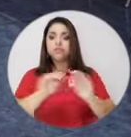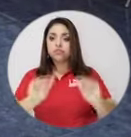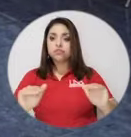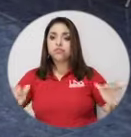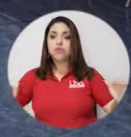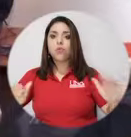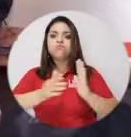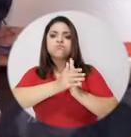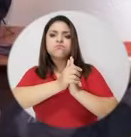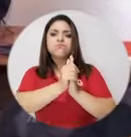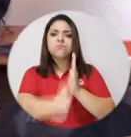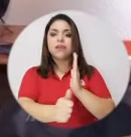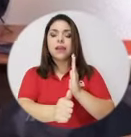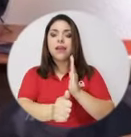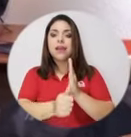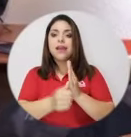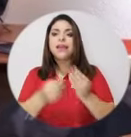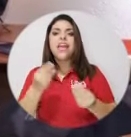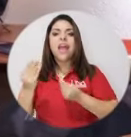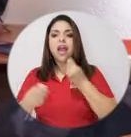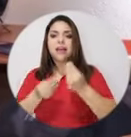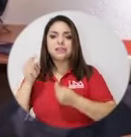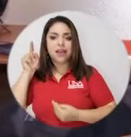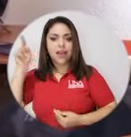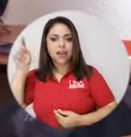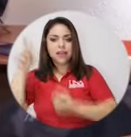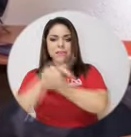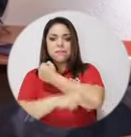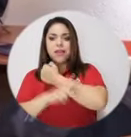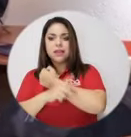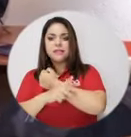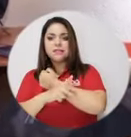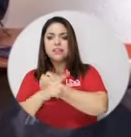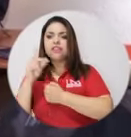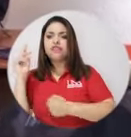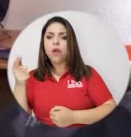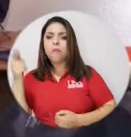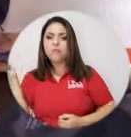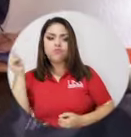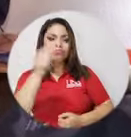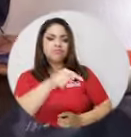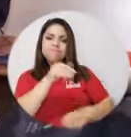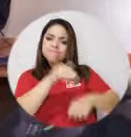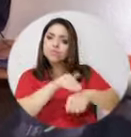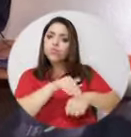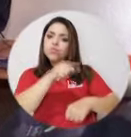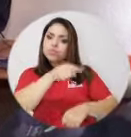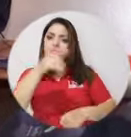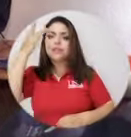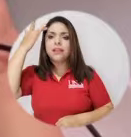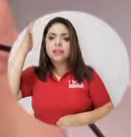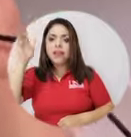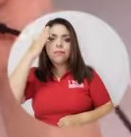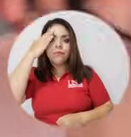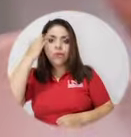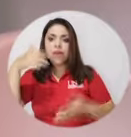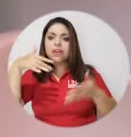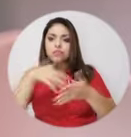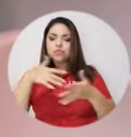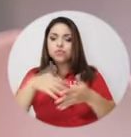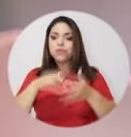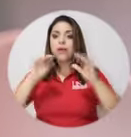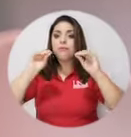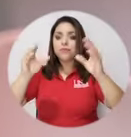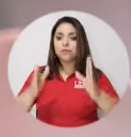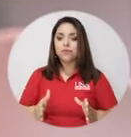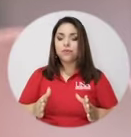chico pueden venir y decirle, mira, qué inteligente que sos, ¿por qué no estudias educación? ¿Verdad? Y yo he escuchado comentarios de gente que cuando un